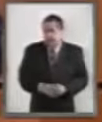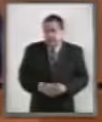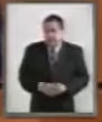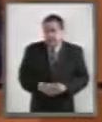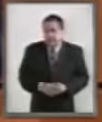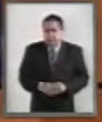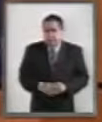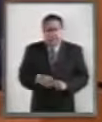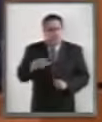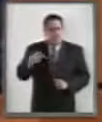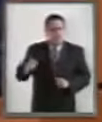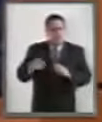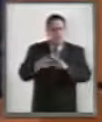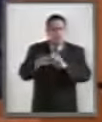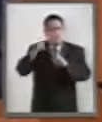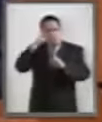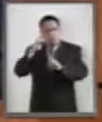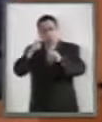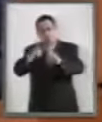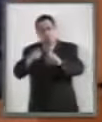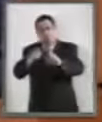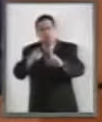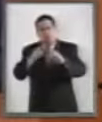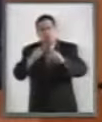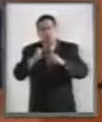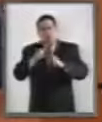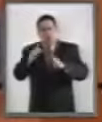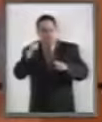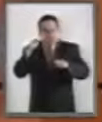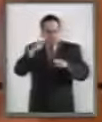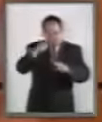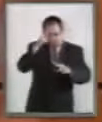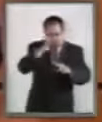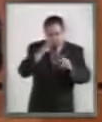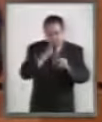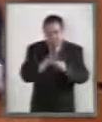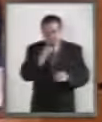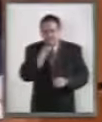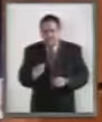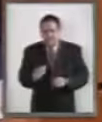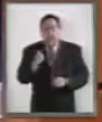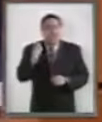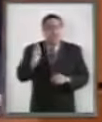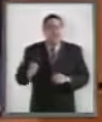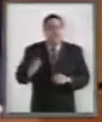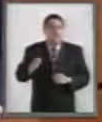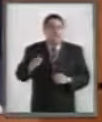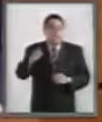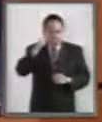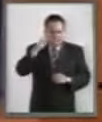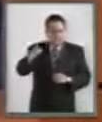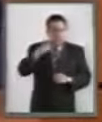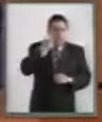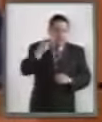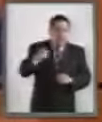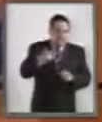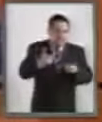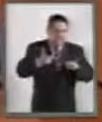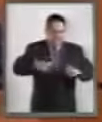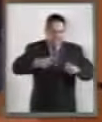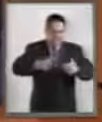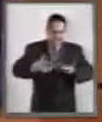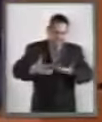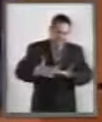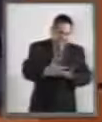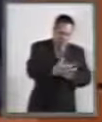En sus prioridades, pues, no está el que la economía crezca, sino que se concentre la riqueza.